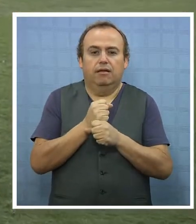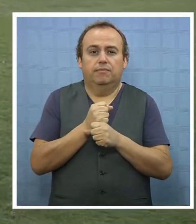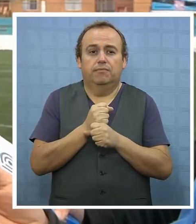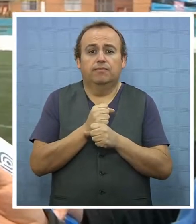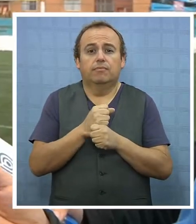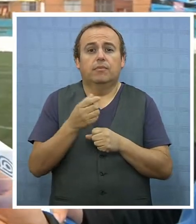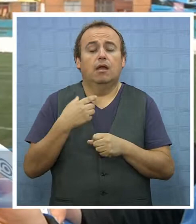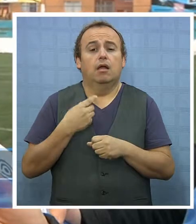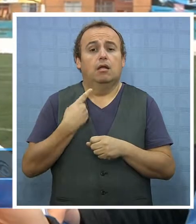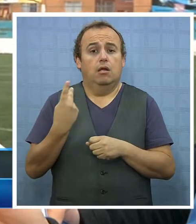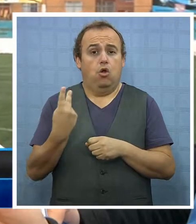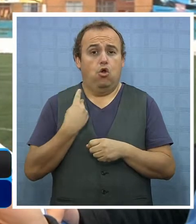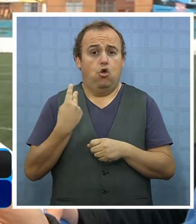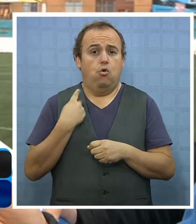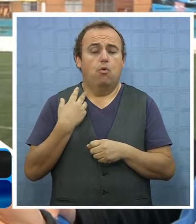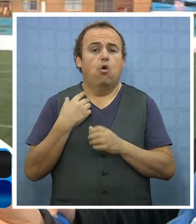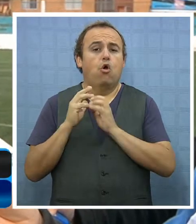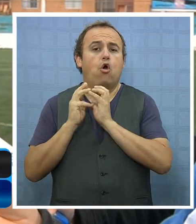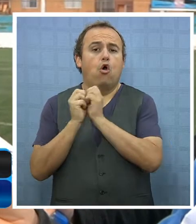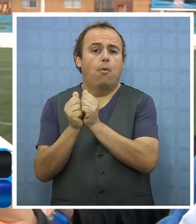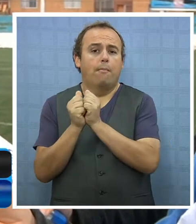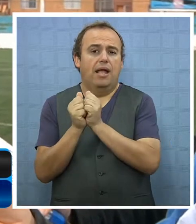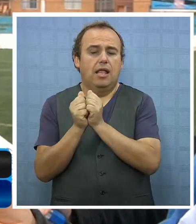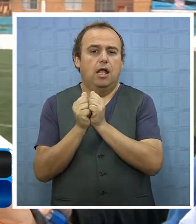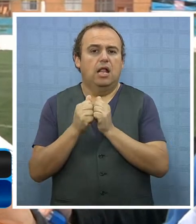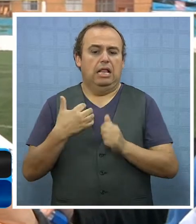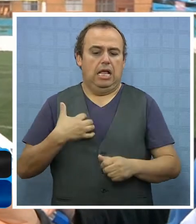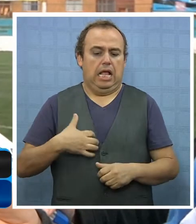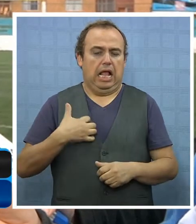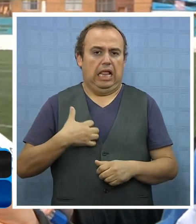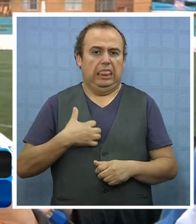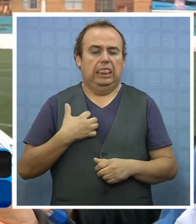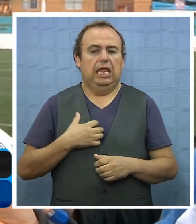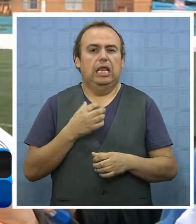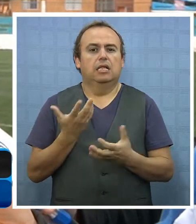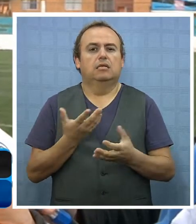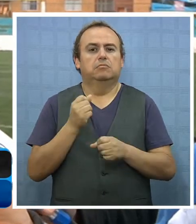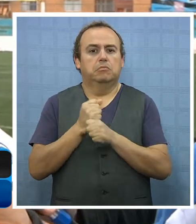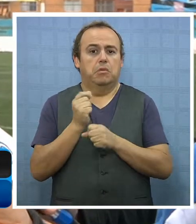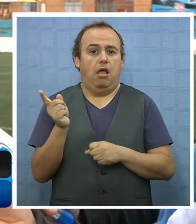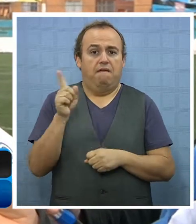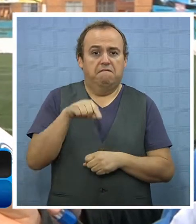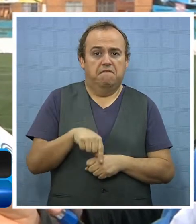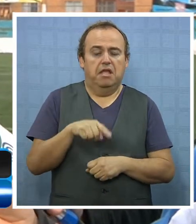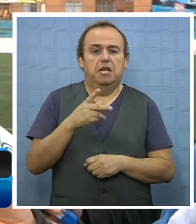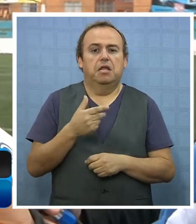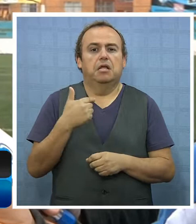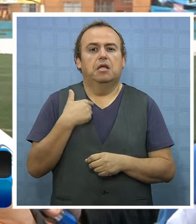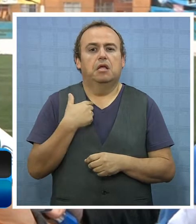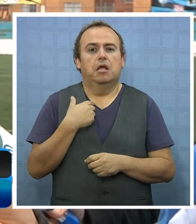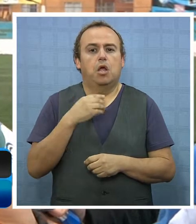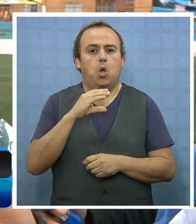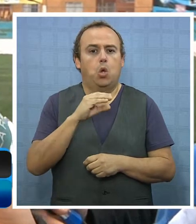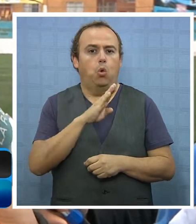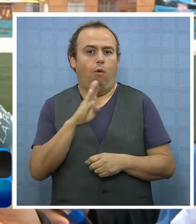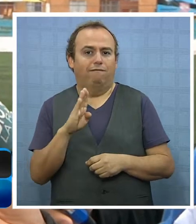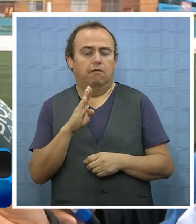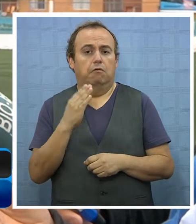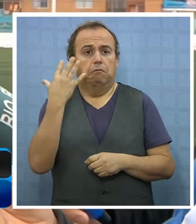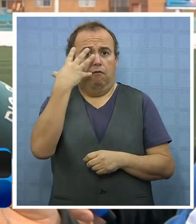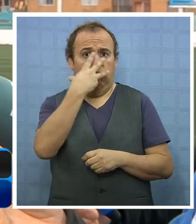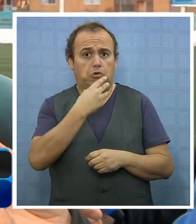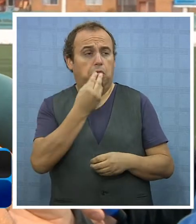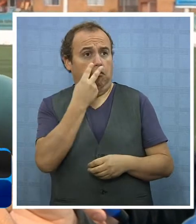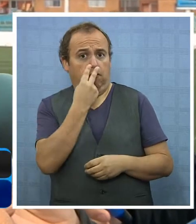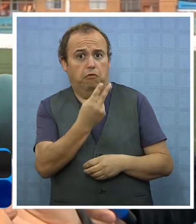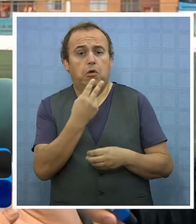compartimos años juntos en Argentina y por medio de él estuve al tanto de cómo le iba al club. Así que bueno, sé que es un club muy lindo, muy